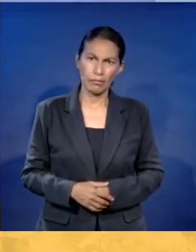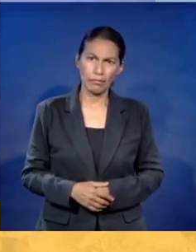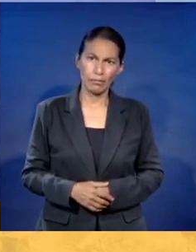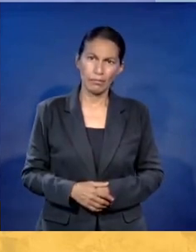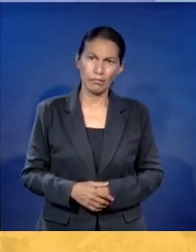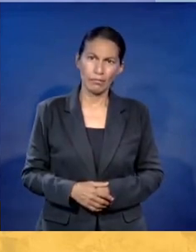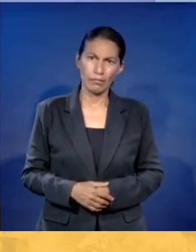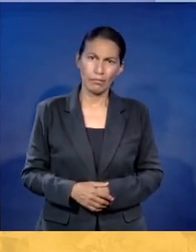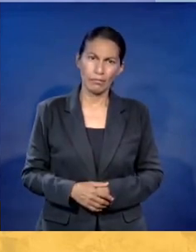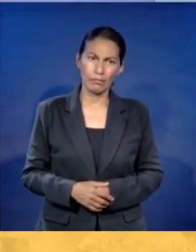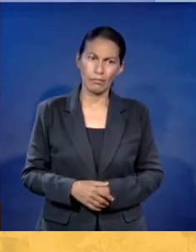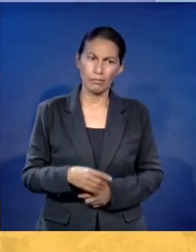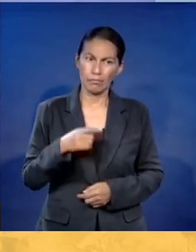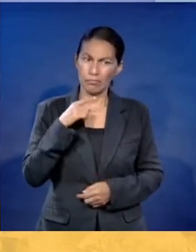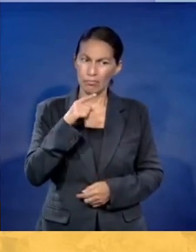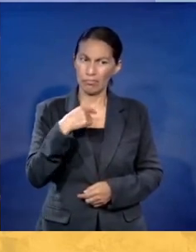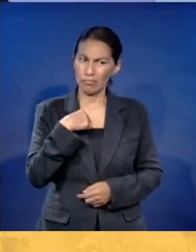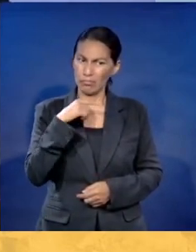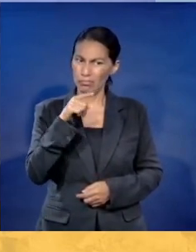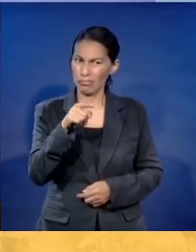te tengo mucho coraje